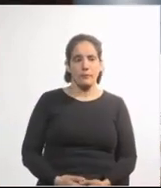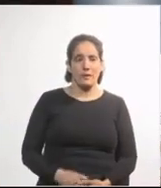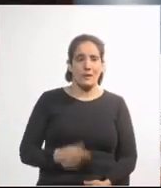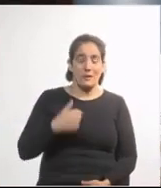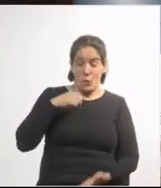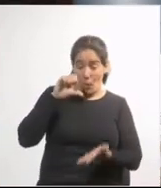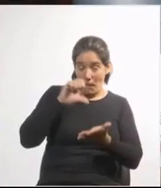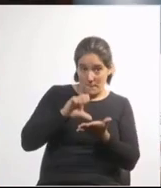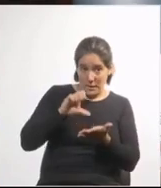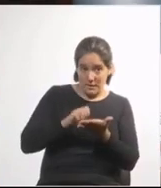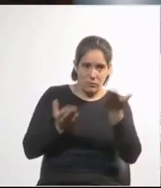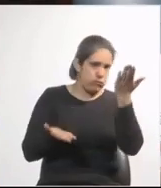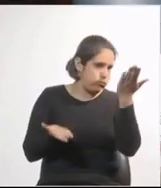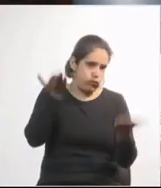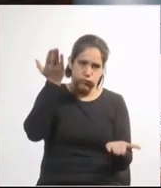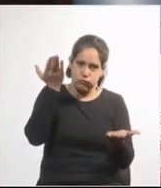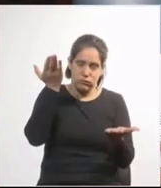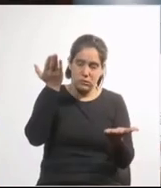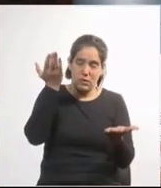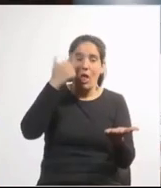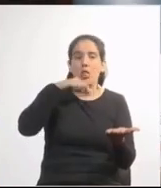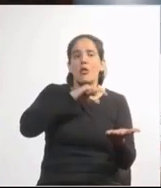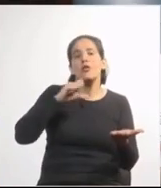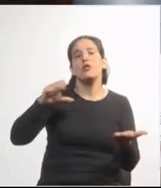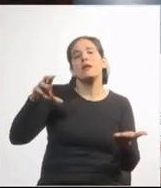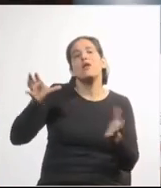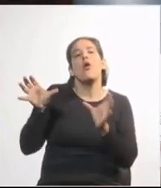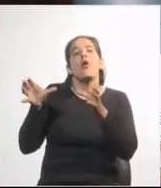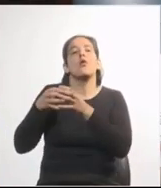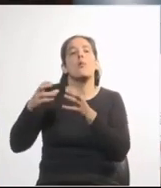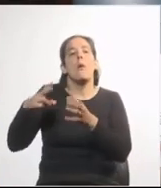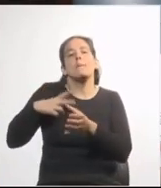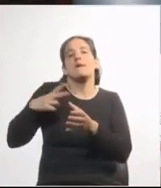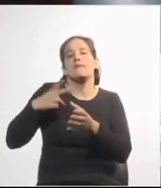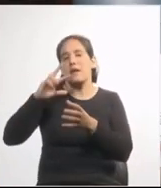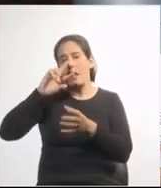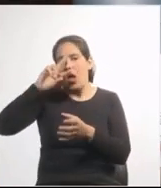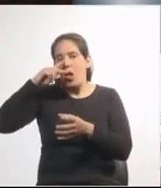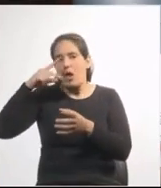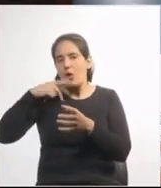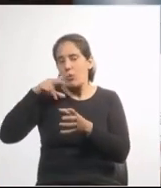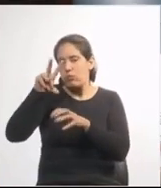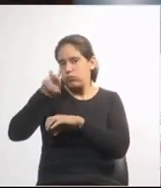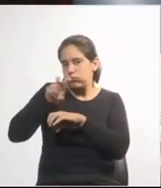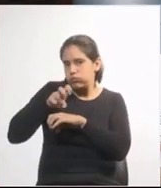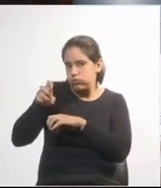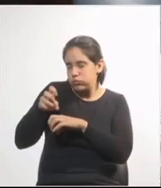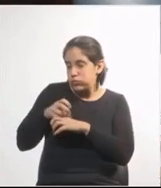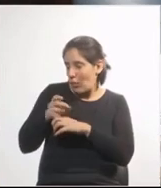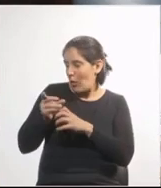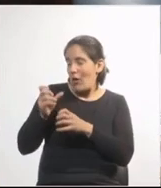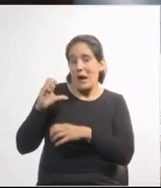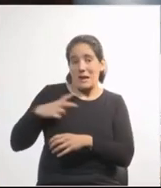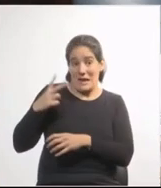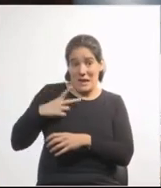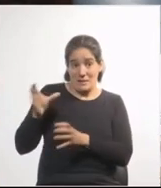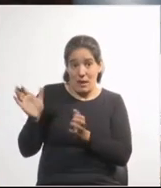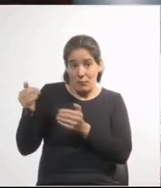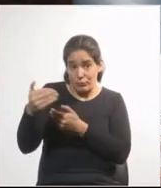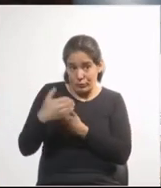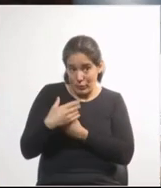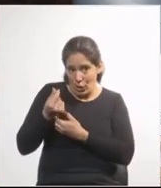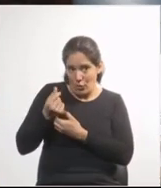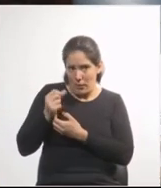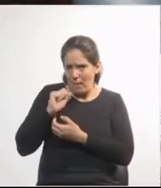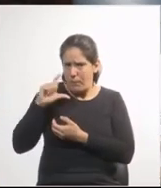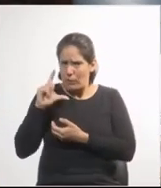un país más desigual, donde los sectores privilegiados de la sociedad han acumulado y concentrado riqueza y la gran mayoría ha